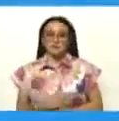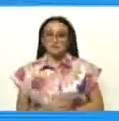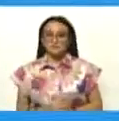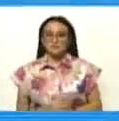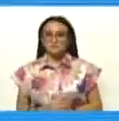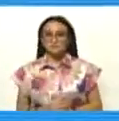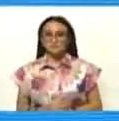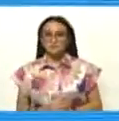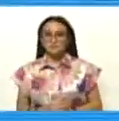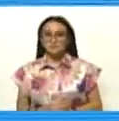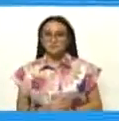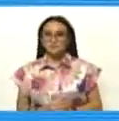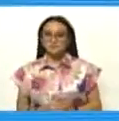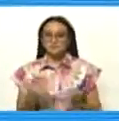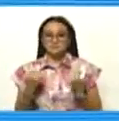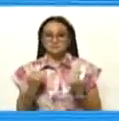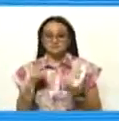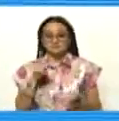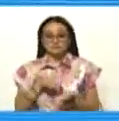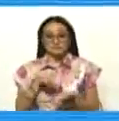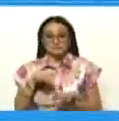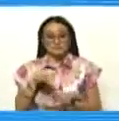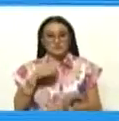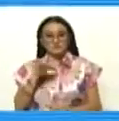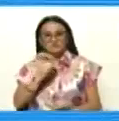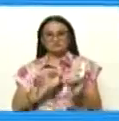Y estamos aquí tratando de defender